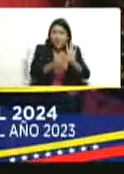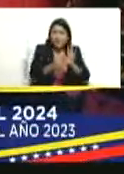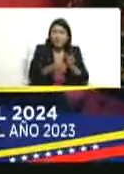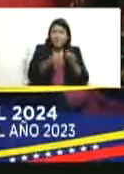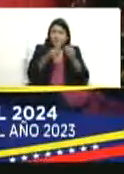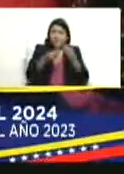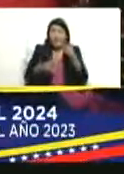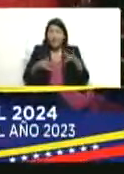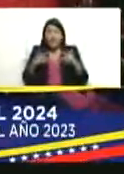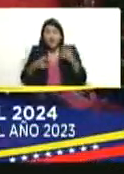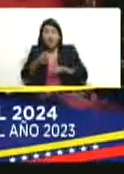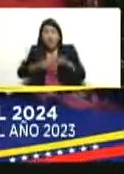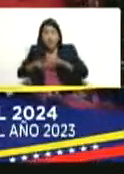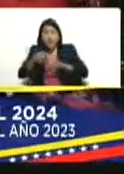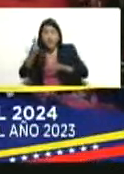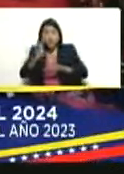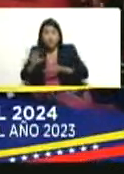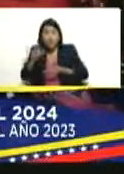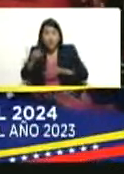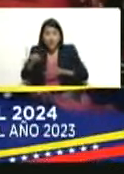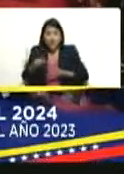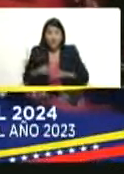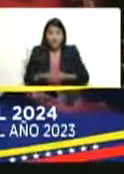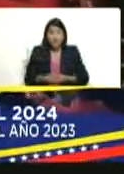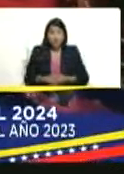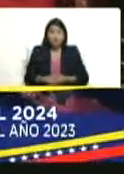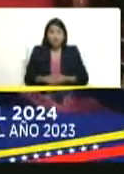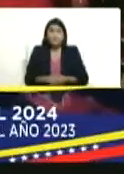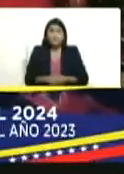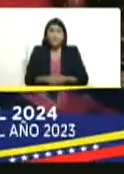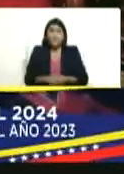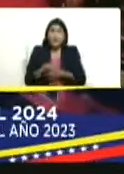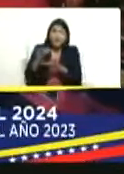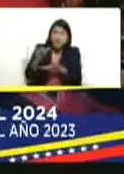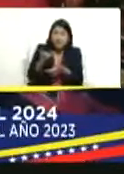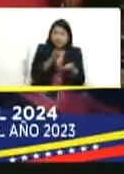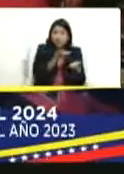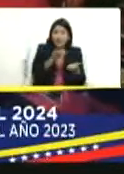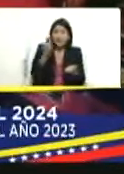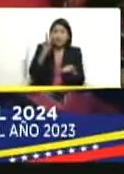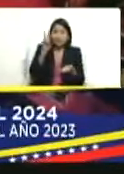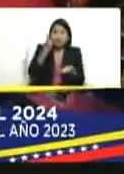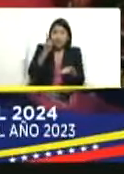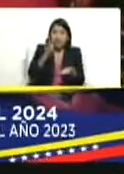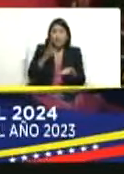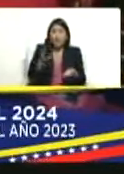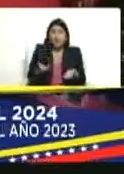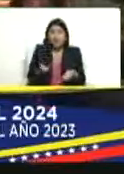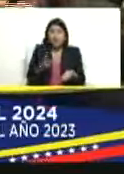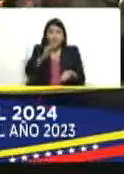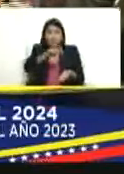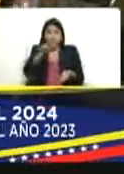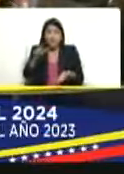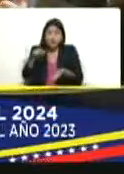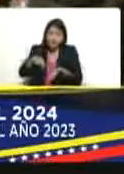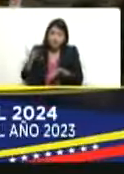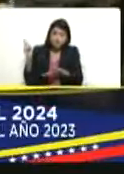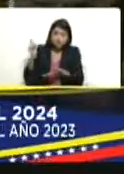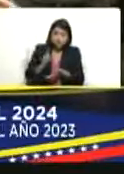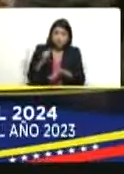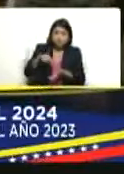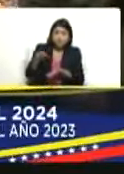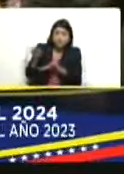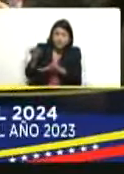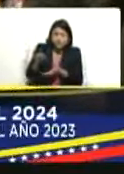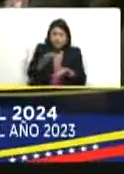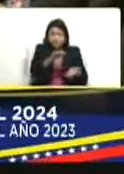actividad económica del país, para la inversión en el país, que quienes vengan a invertir tengan